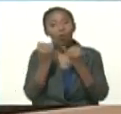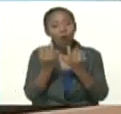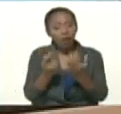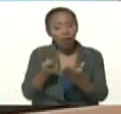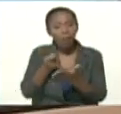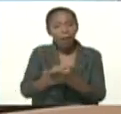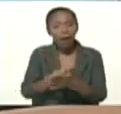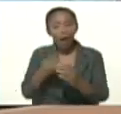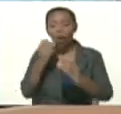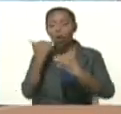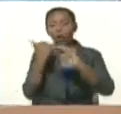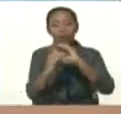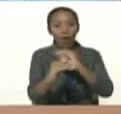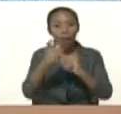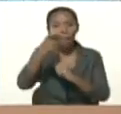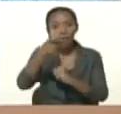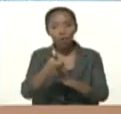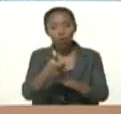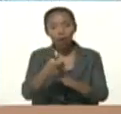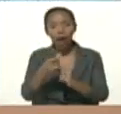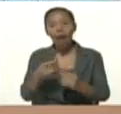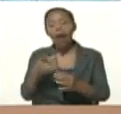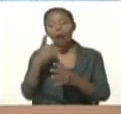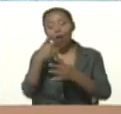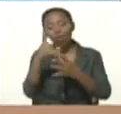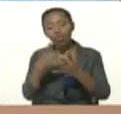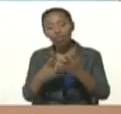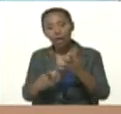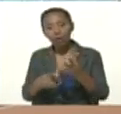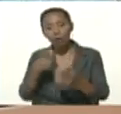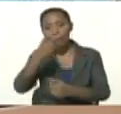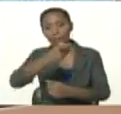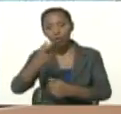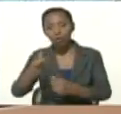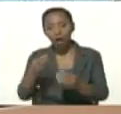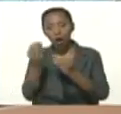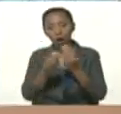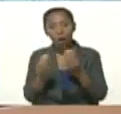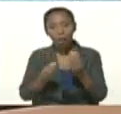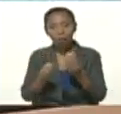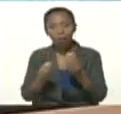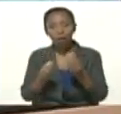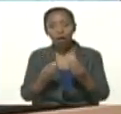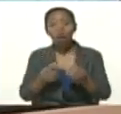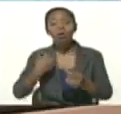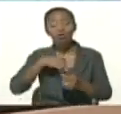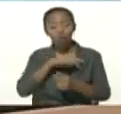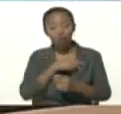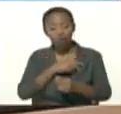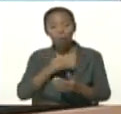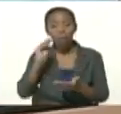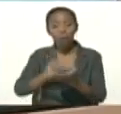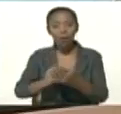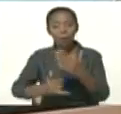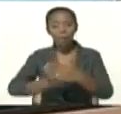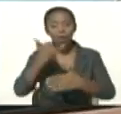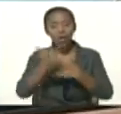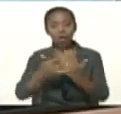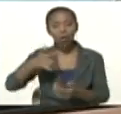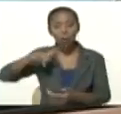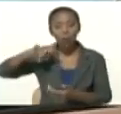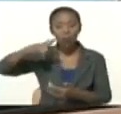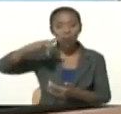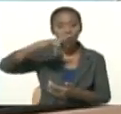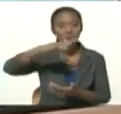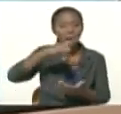así como los datos generales que se establecen. Nosotros hemos establecido un proyecto piloto que hemos iniciado